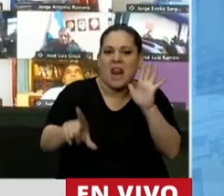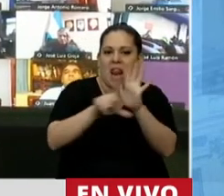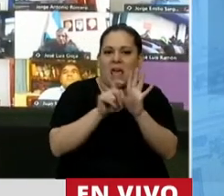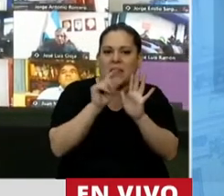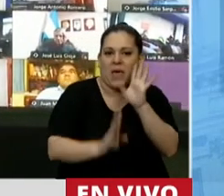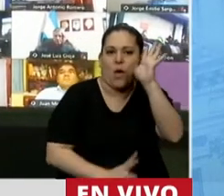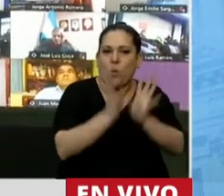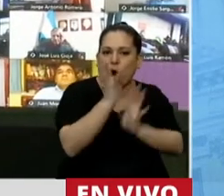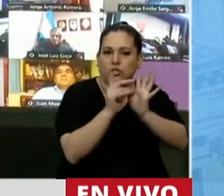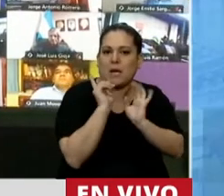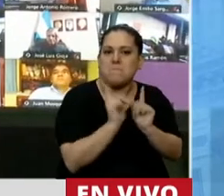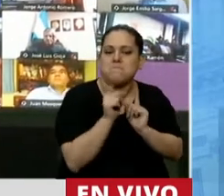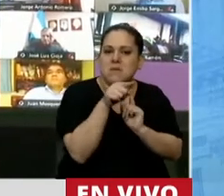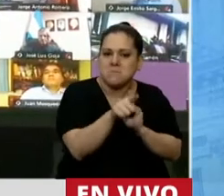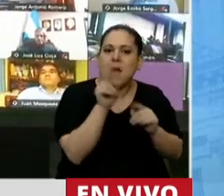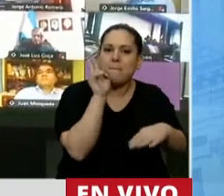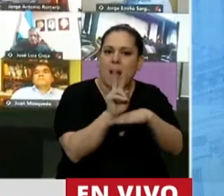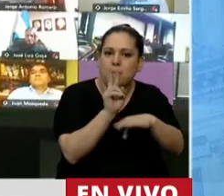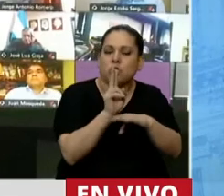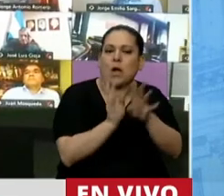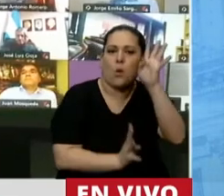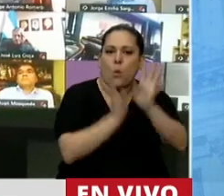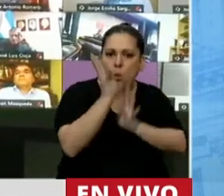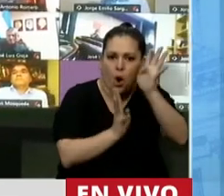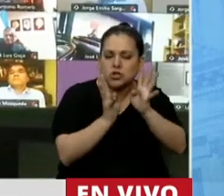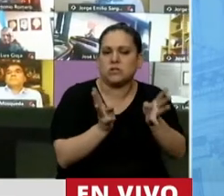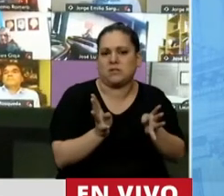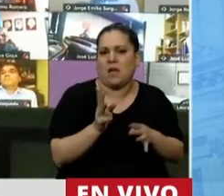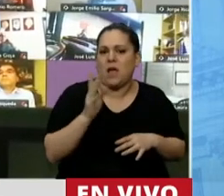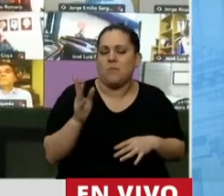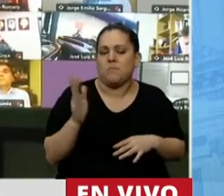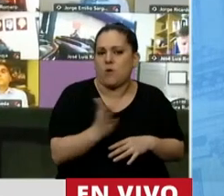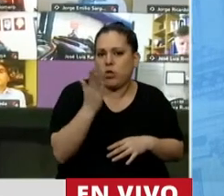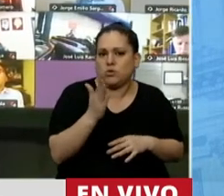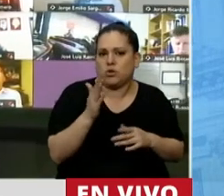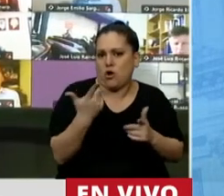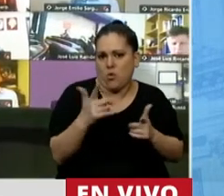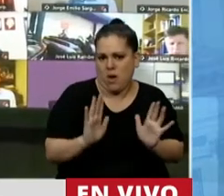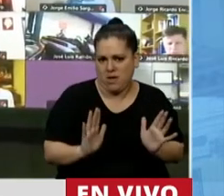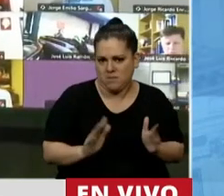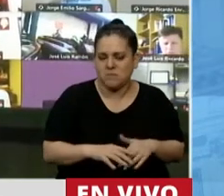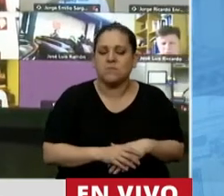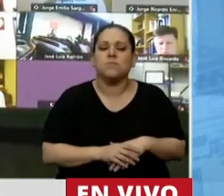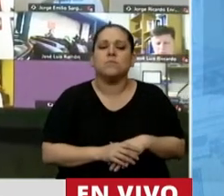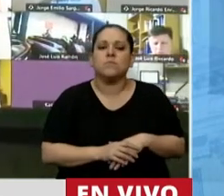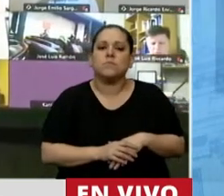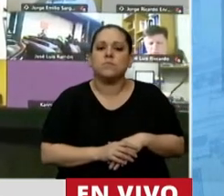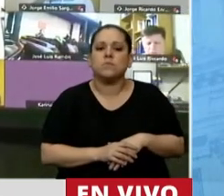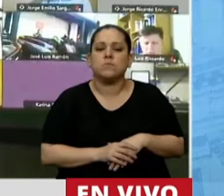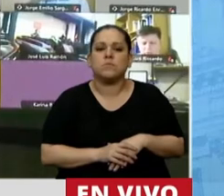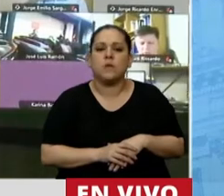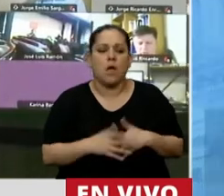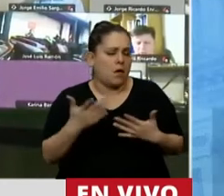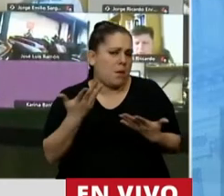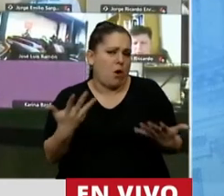único artículo en el ordenamiento que protege a los bosques no productivos. Sigo, presidente. Es tanta la